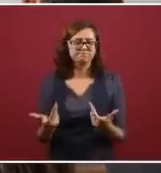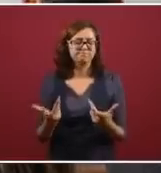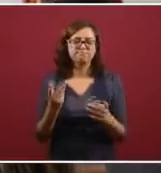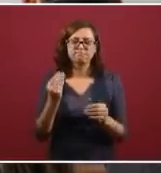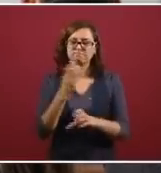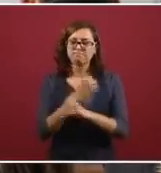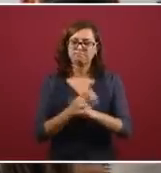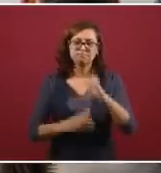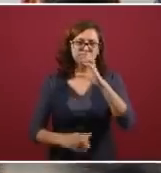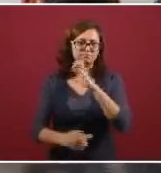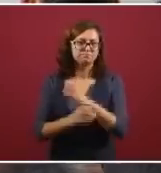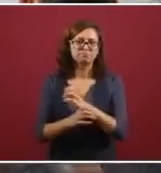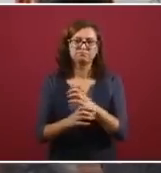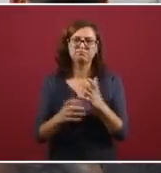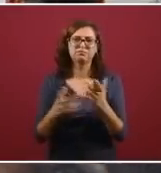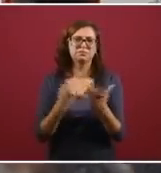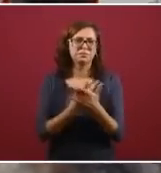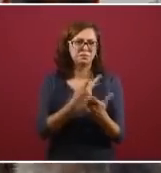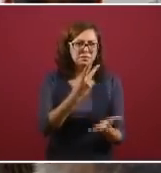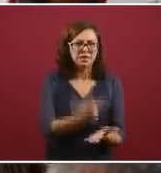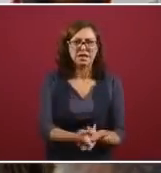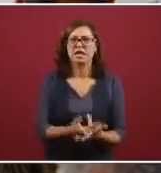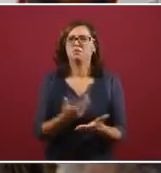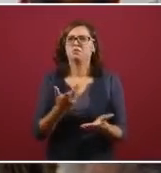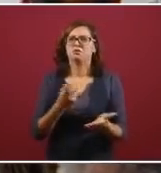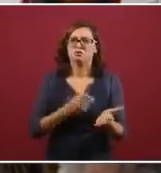compensaciones o prestaciones.